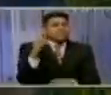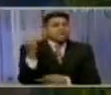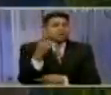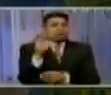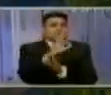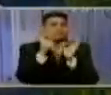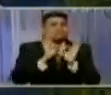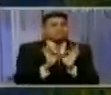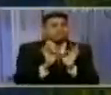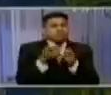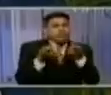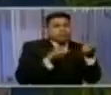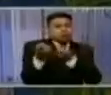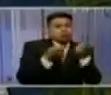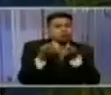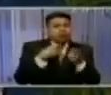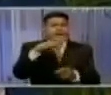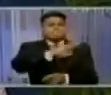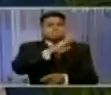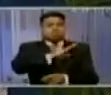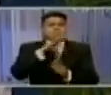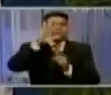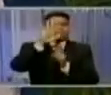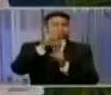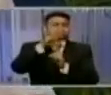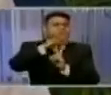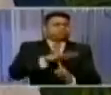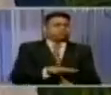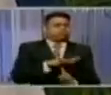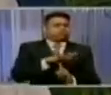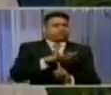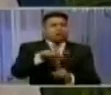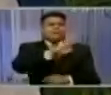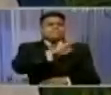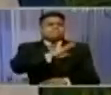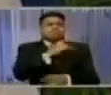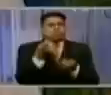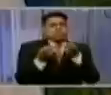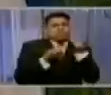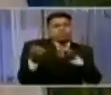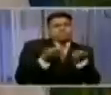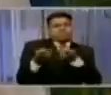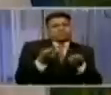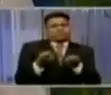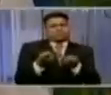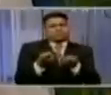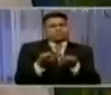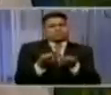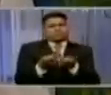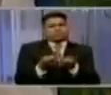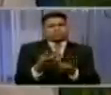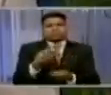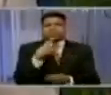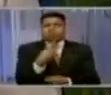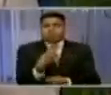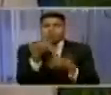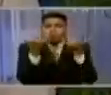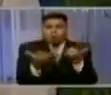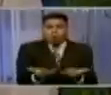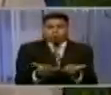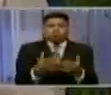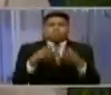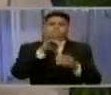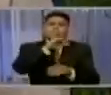su propia destrucción, de su propia dominación, diríamos hoy, de su propio